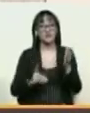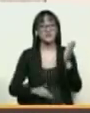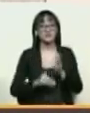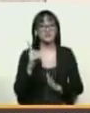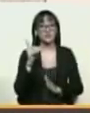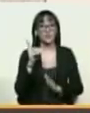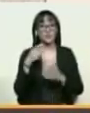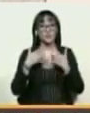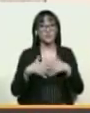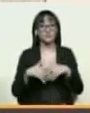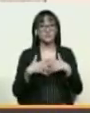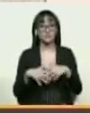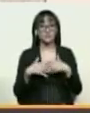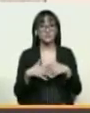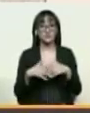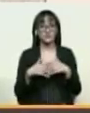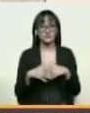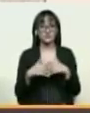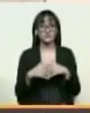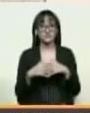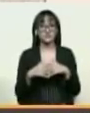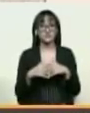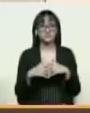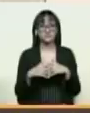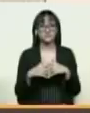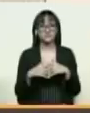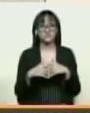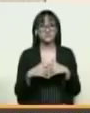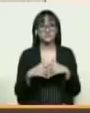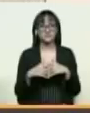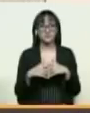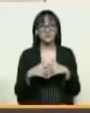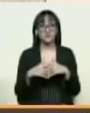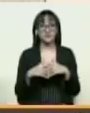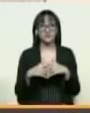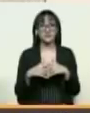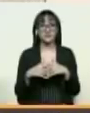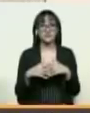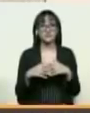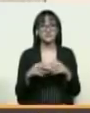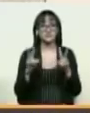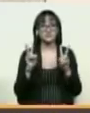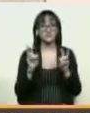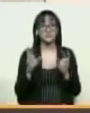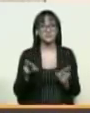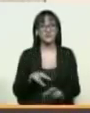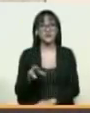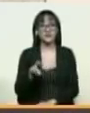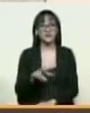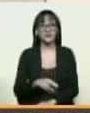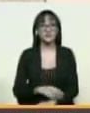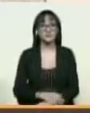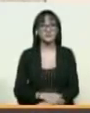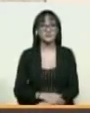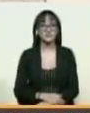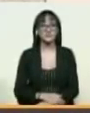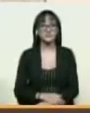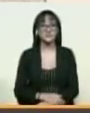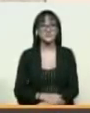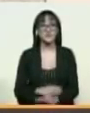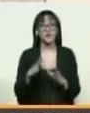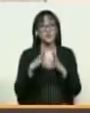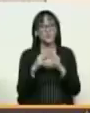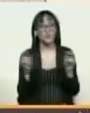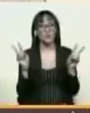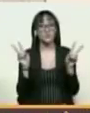Industrial, quien acompañe técnicamente en esta nueva ruta para convocar a todos los